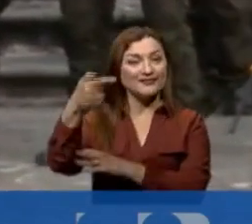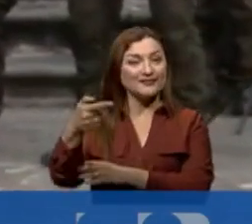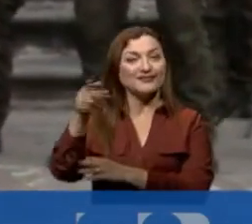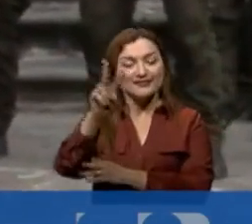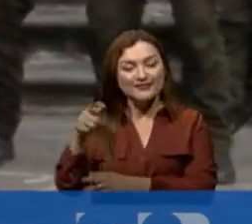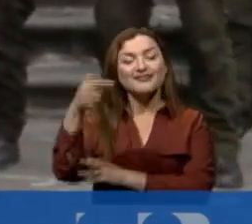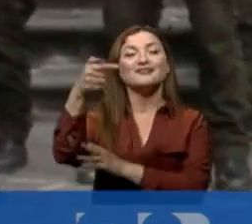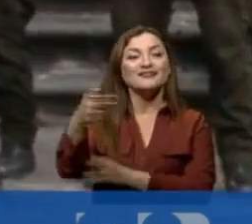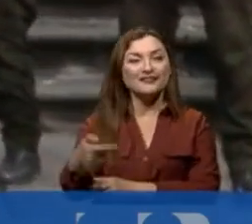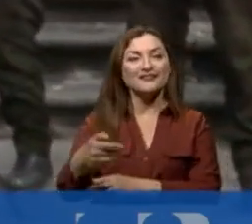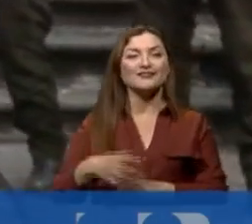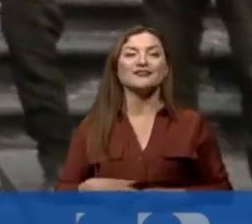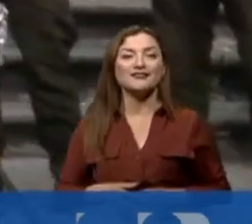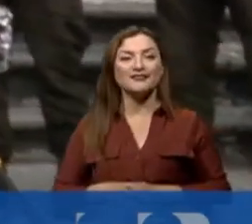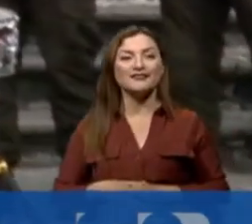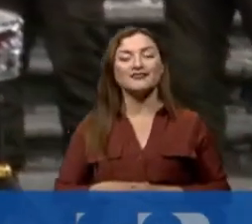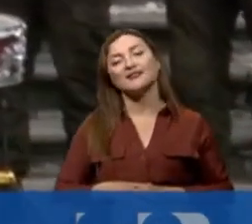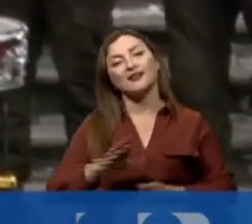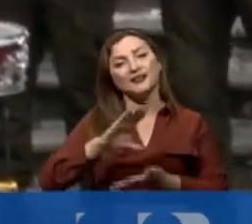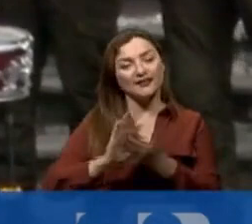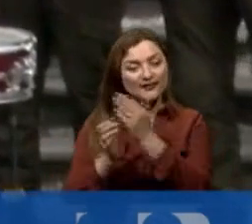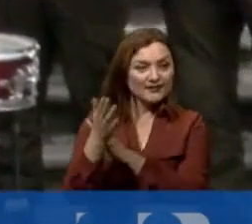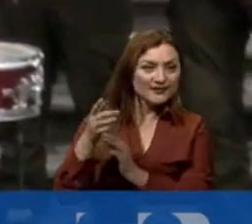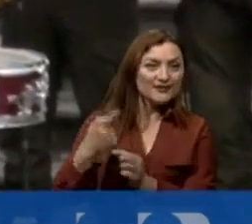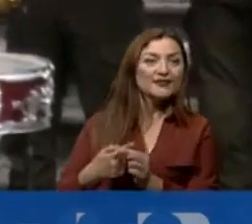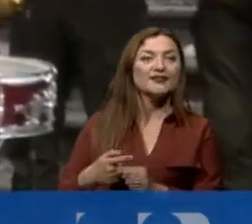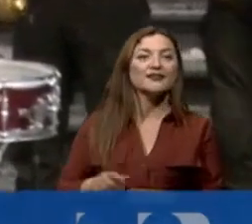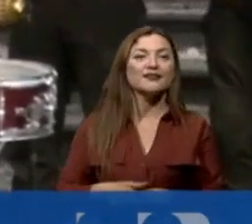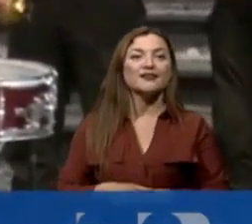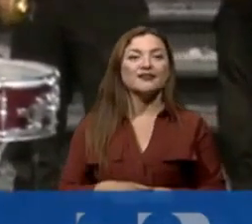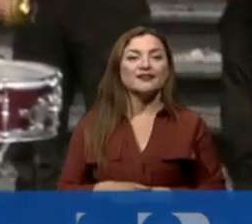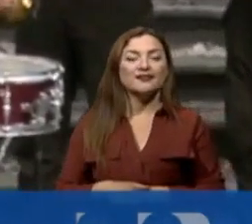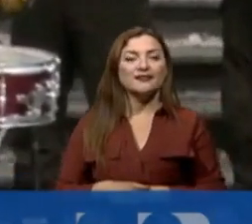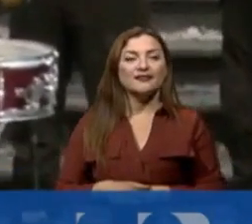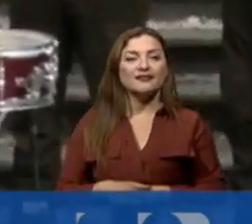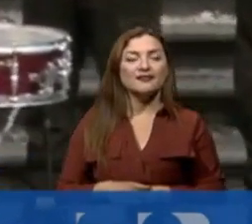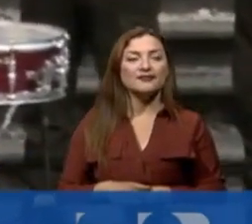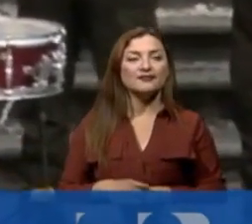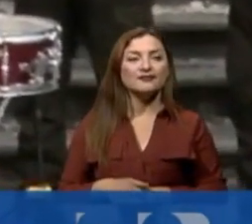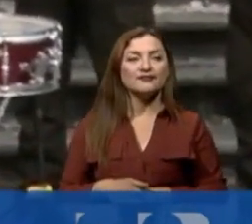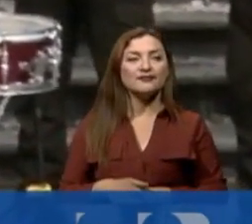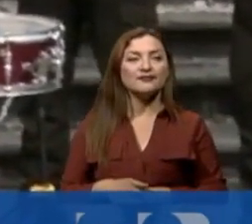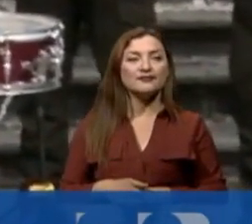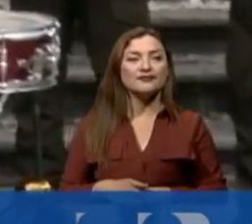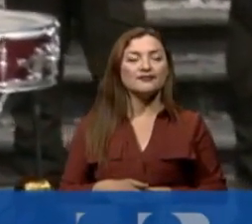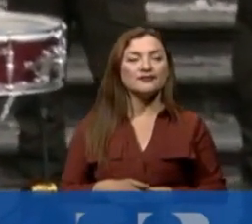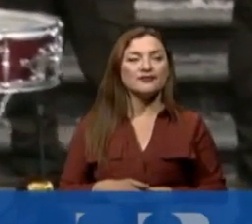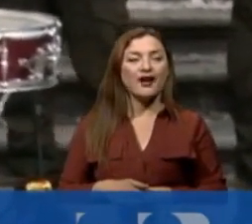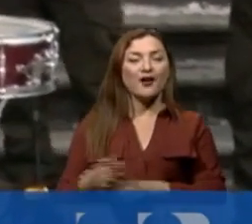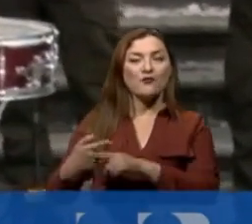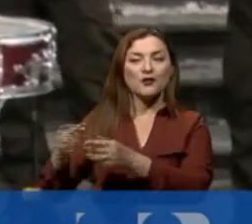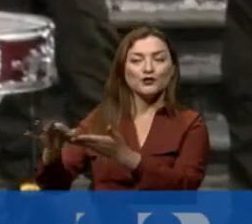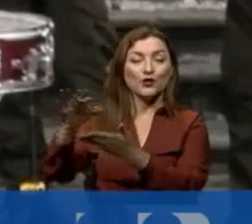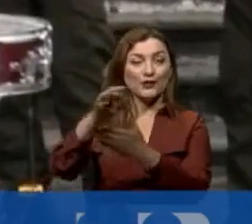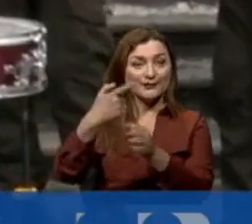distintas plazas, por el momento del Centro Histórico de Quito. Sin embargo, esto, como ya les comentaba, se va a ampliar a distintas zonas de la capital.